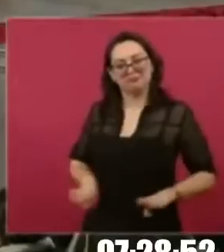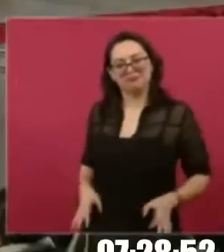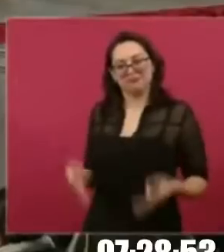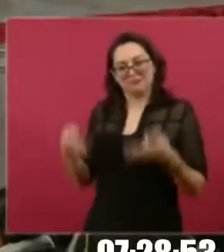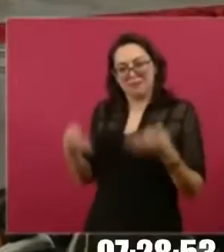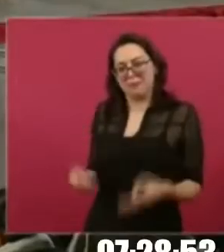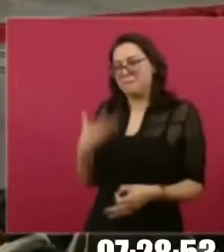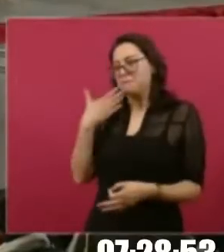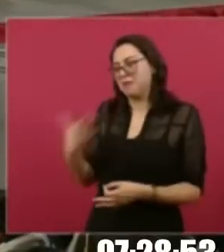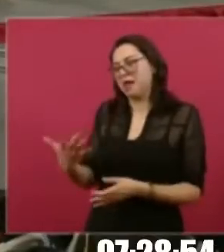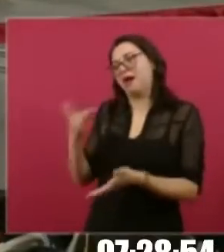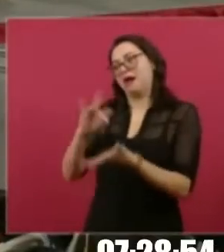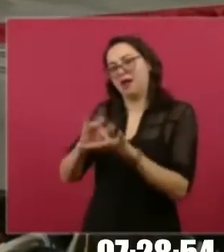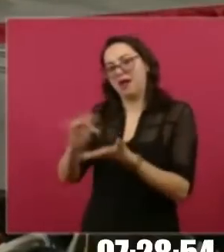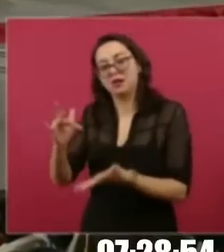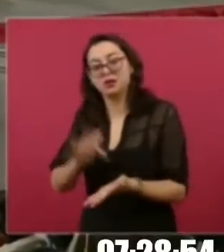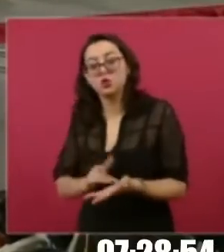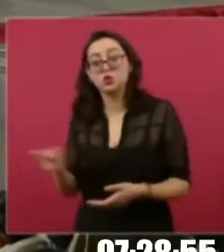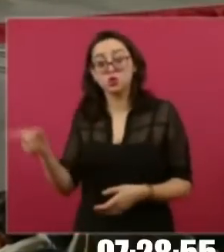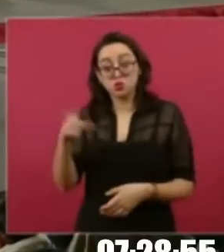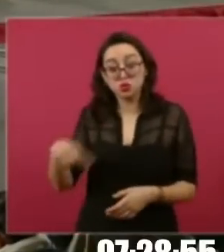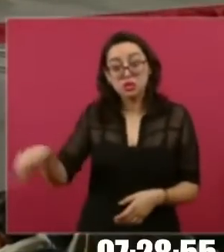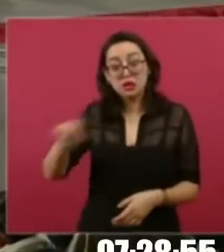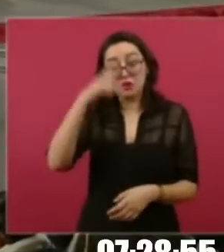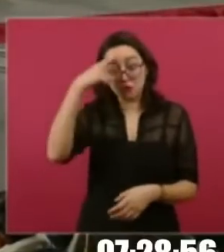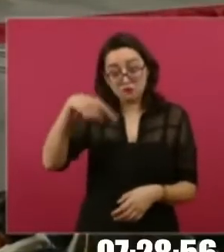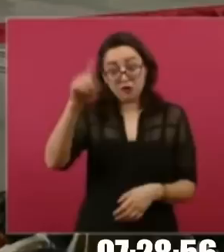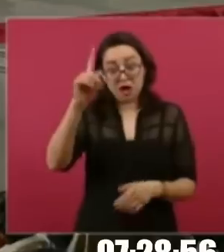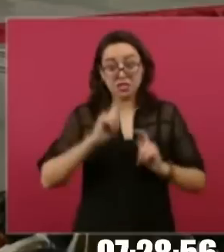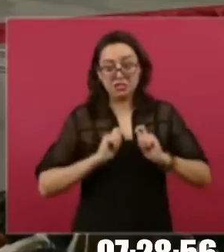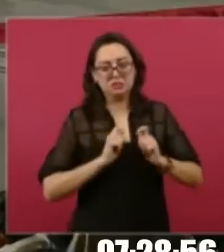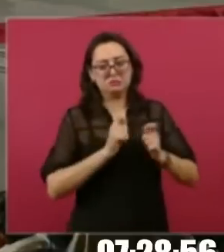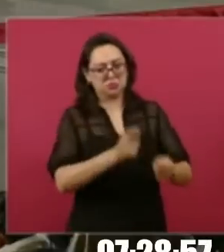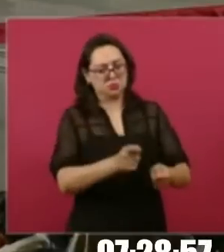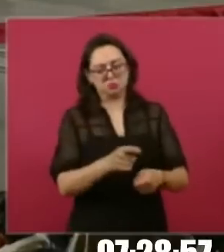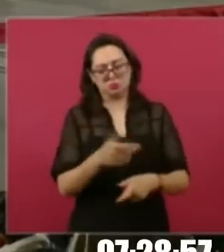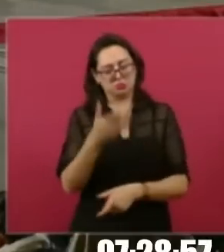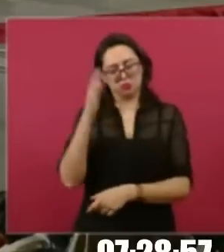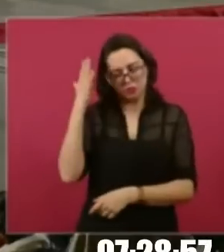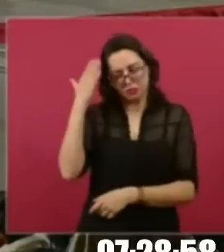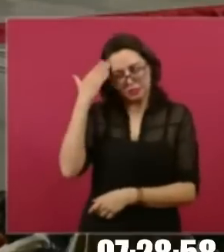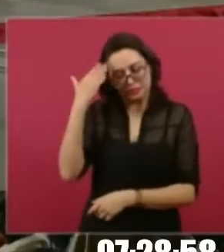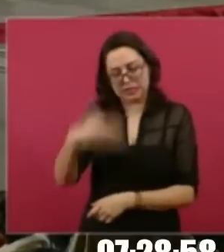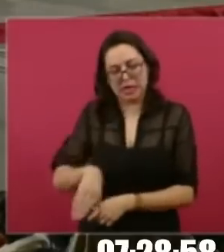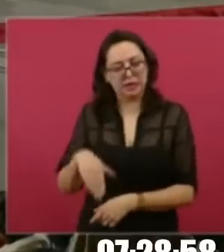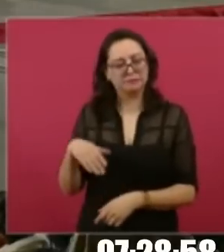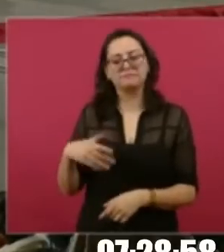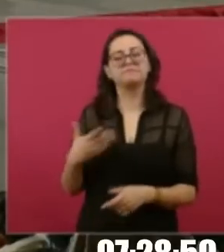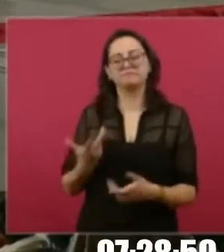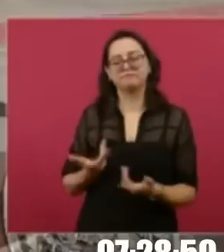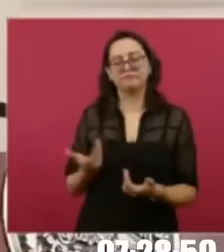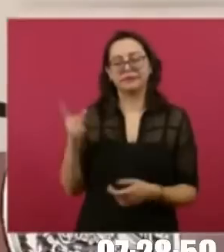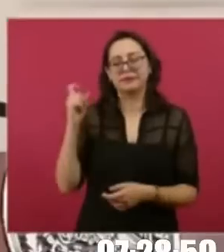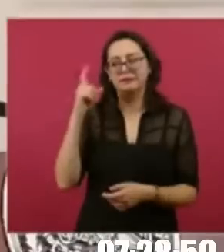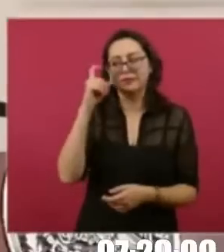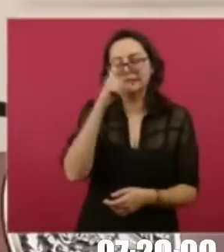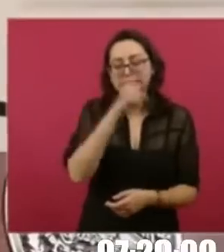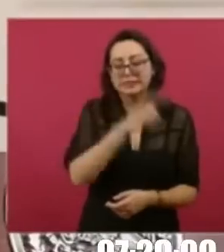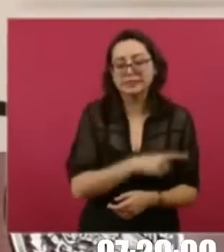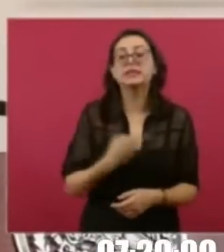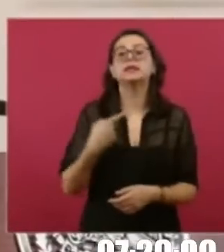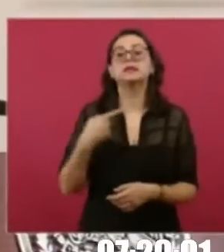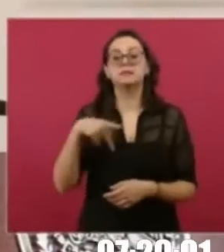transformación pero lo más importante es que contamos con gobernadoras y gobernadores que saben que lo fácil a veces se opone a lo correcto